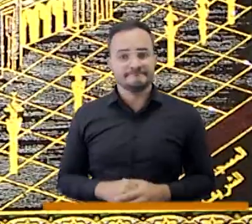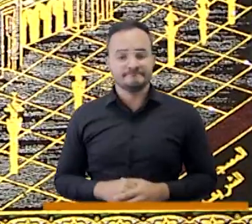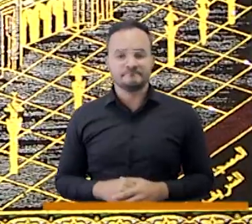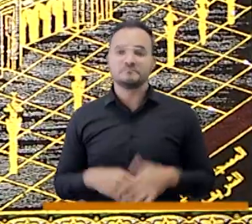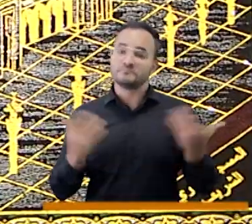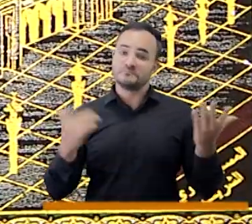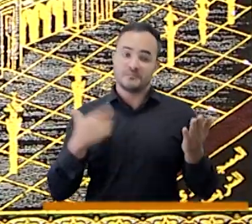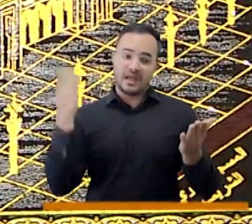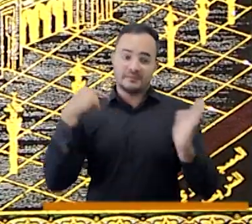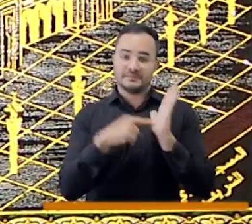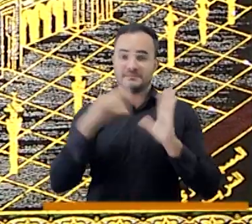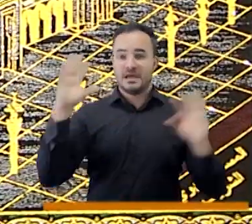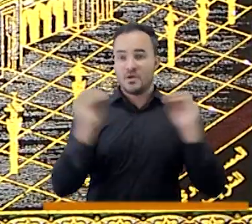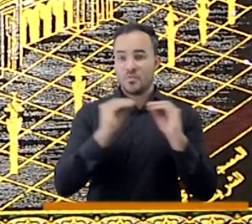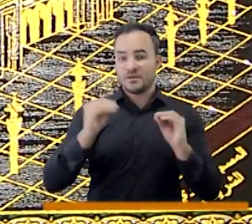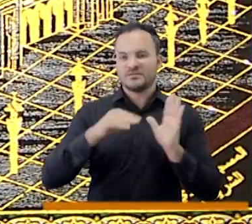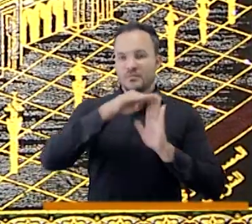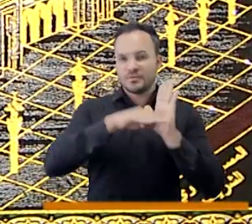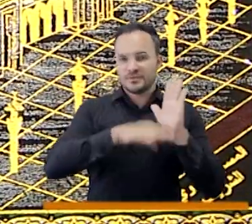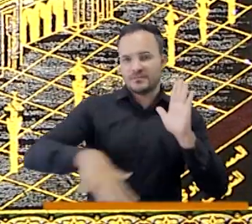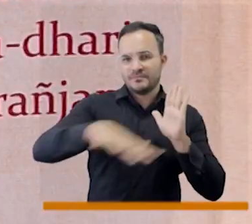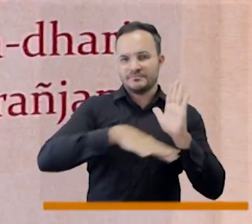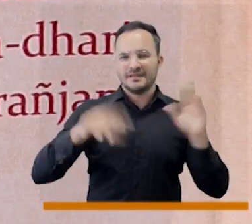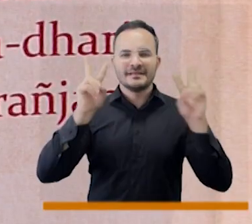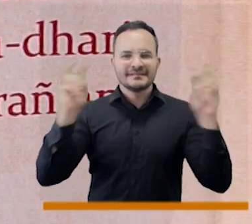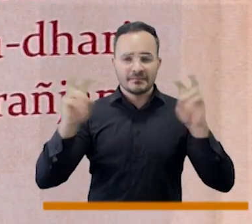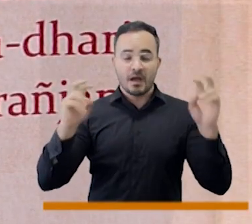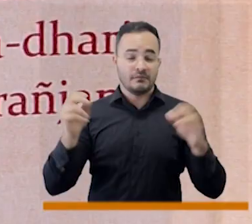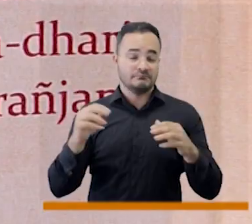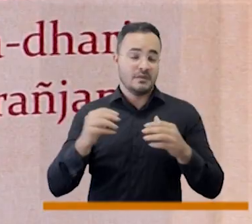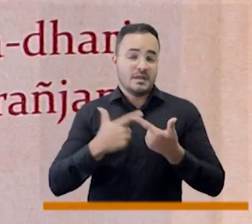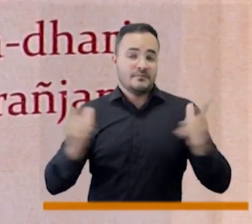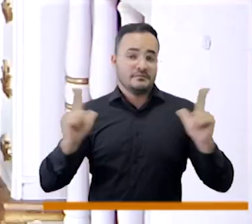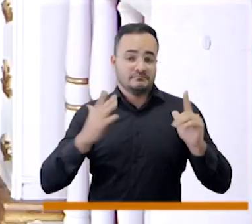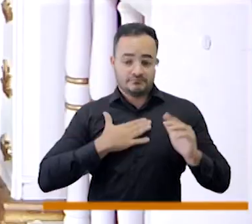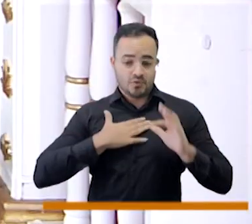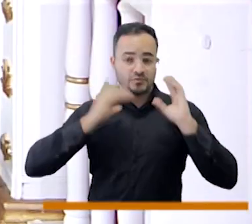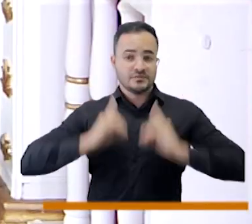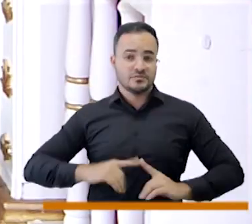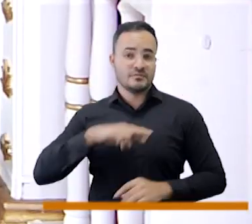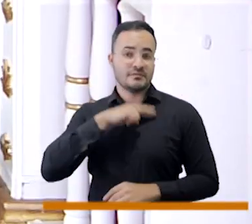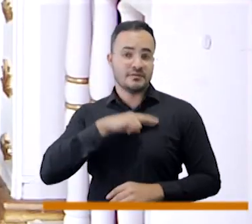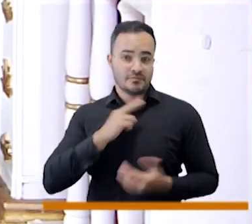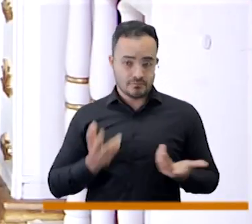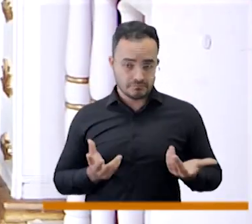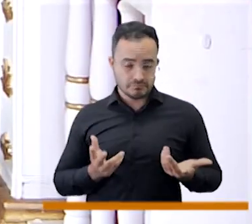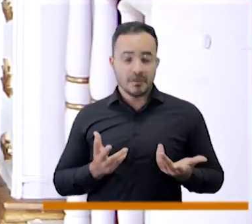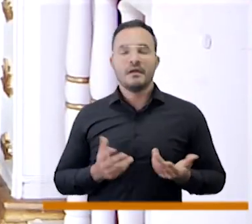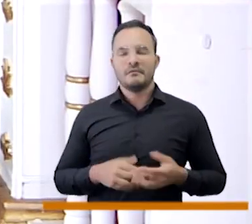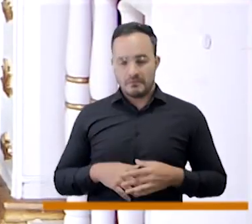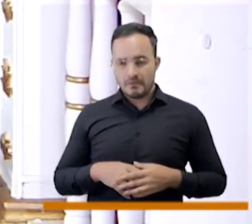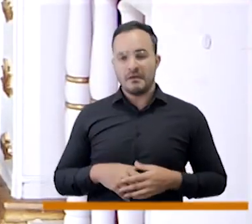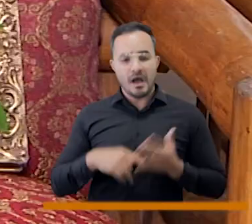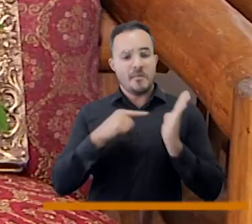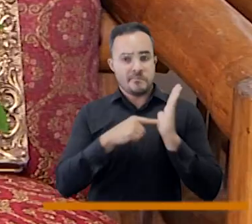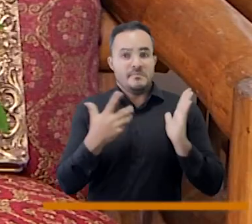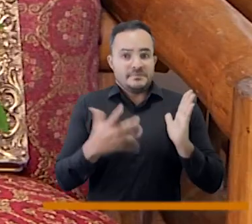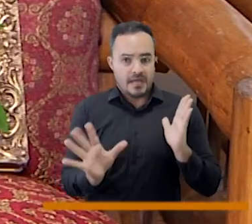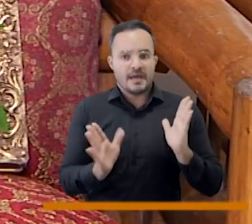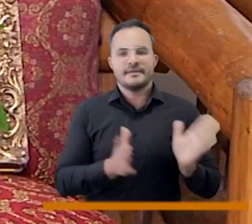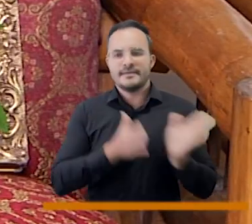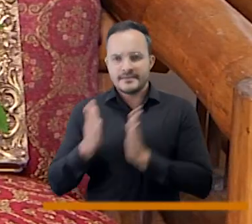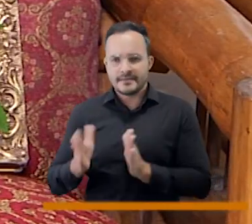Política Pública de Libertad Religiosa y hemos venido avanzando en temas tan importantes como lo son la caracterización de las